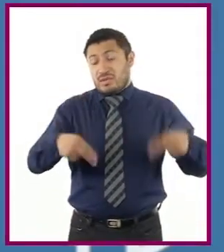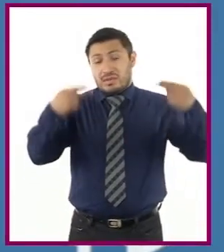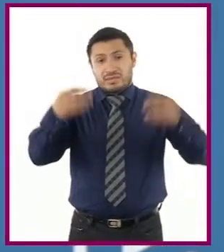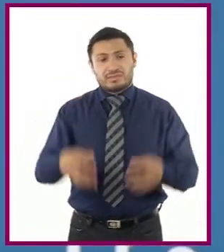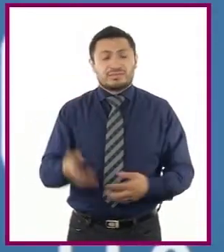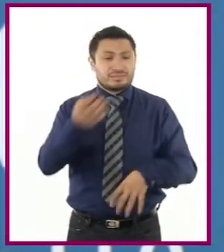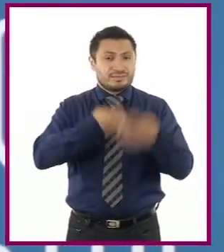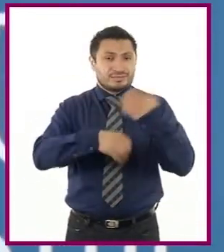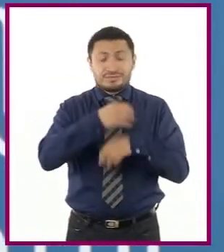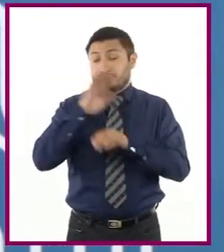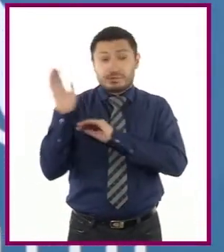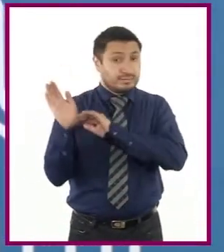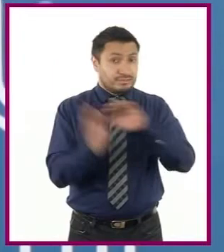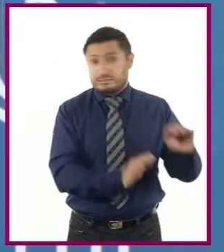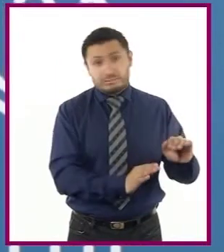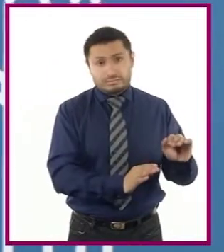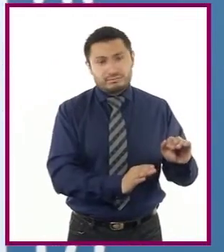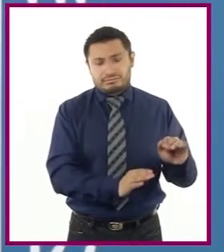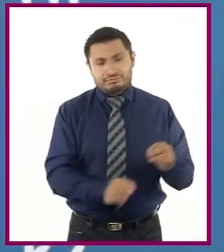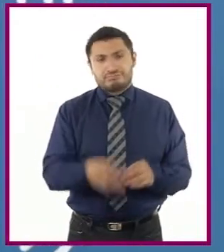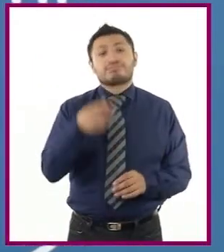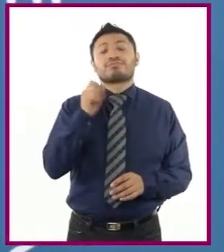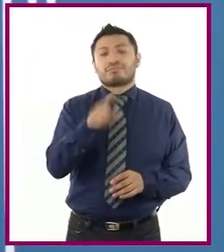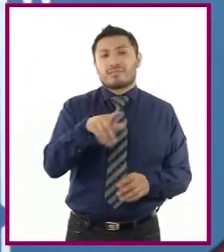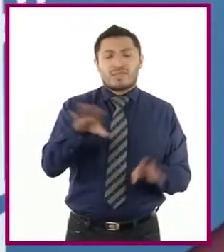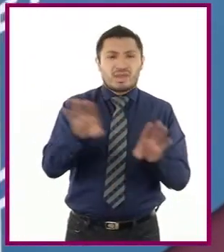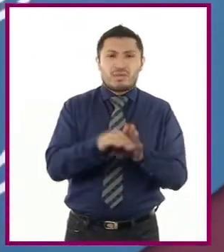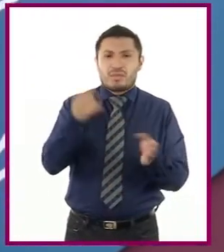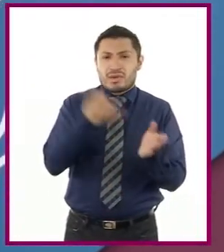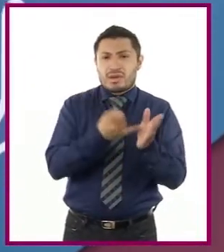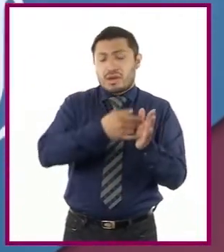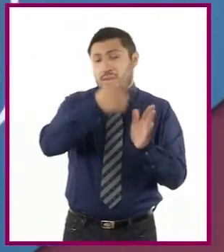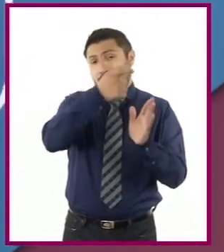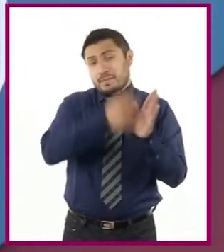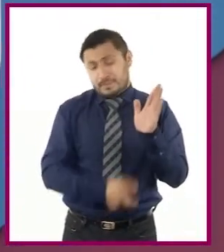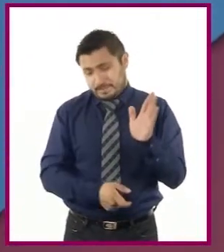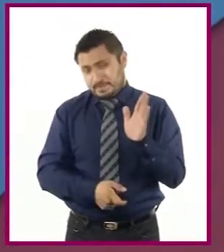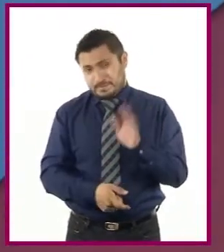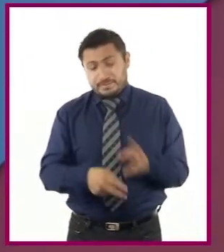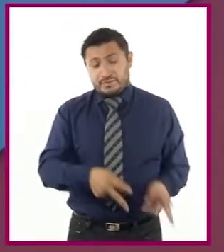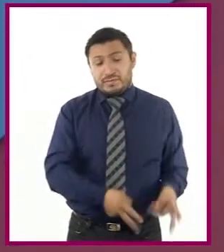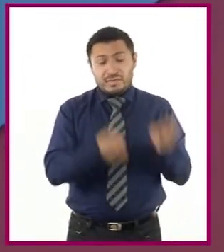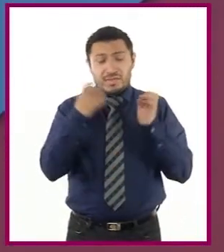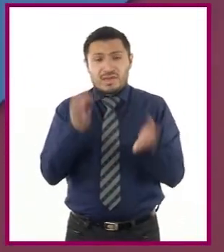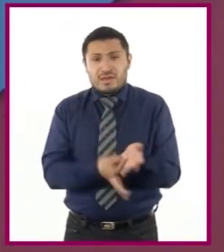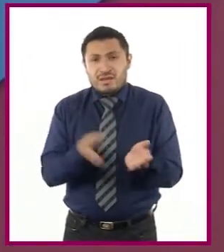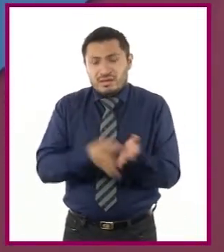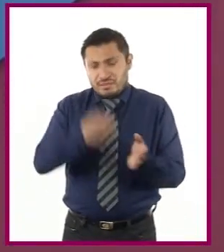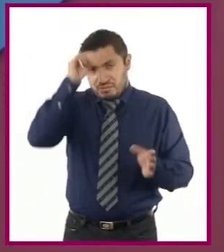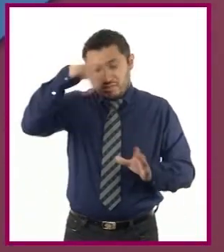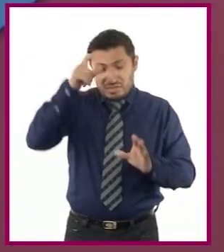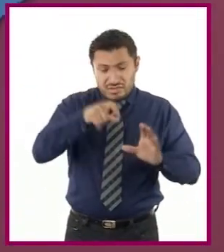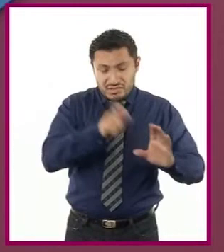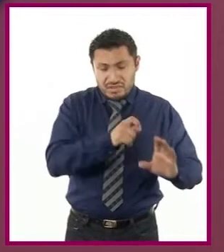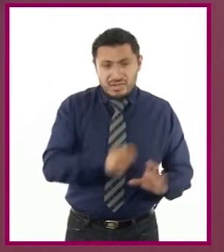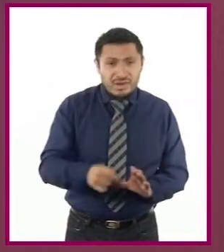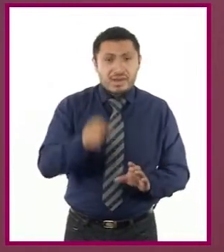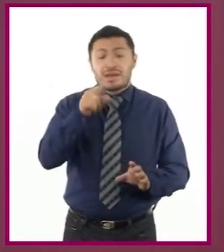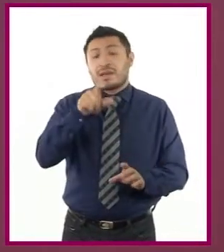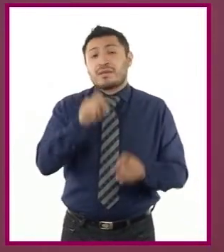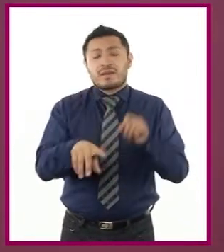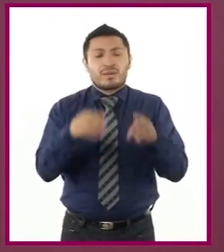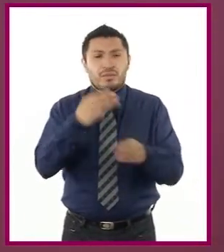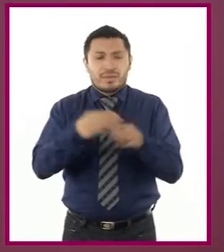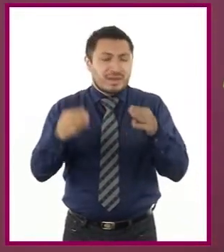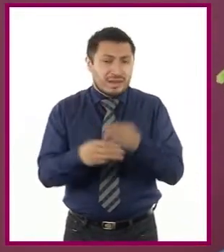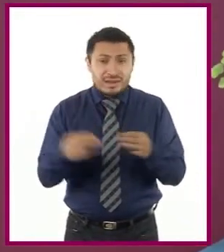corporaciones. A su vez, disminuyeron impuestos a la extracción minera y redujeron los costos de los materiales que